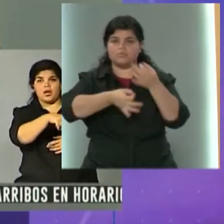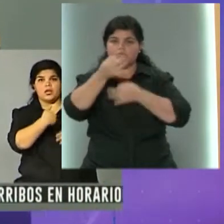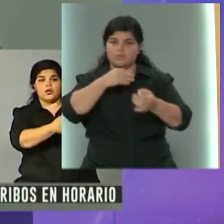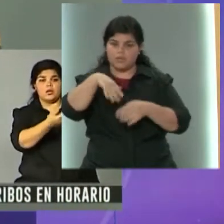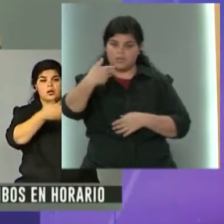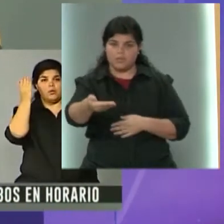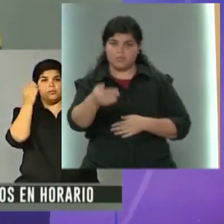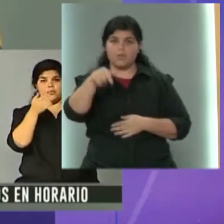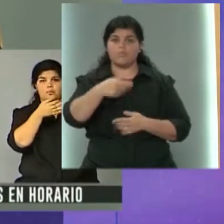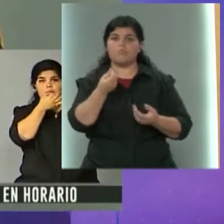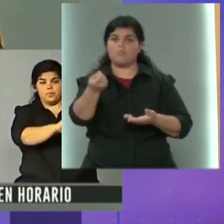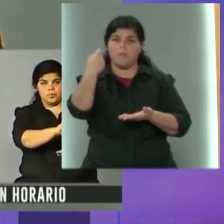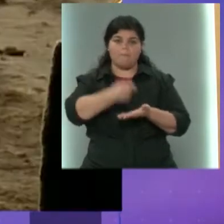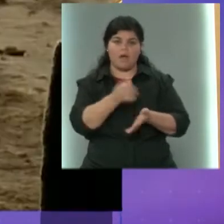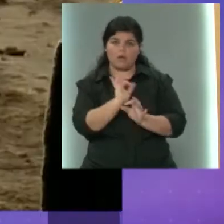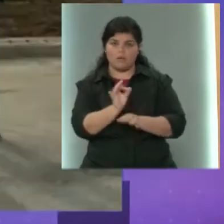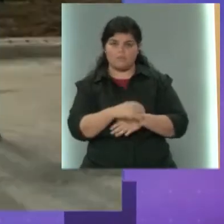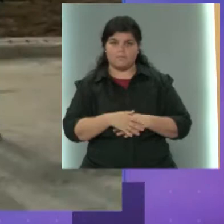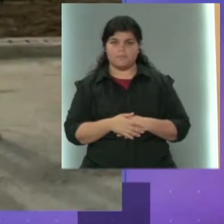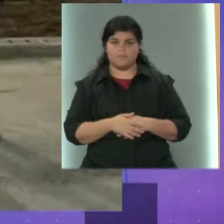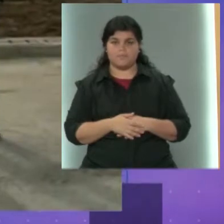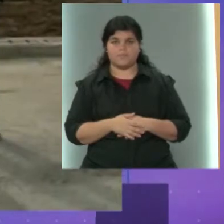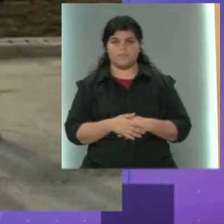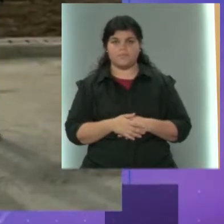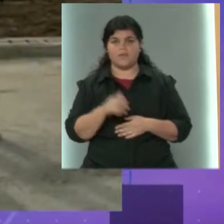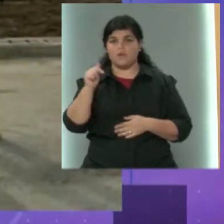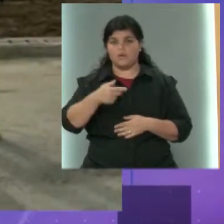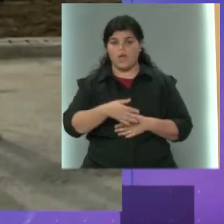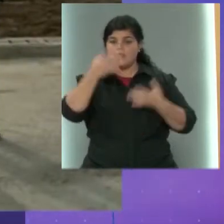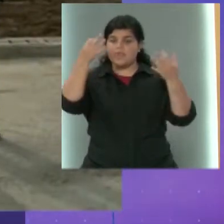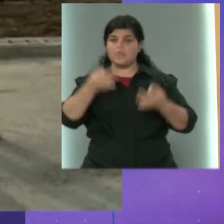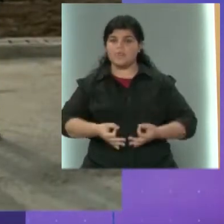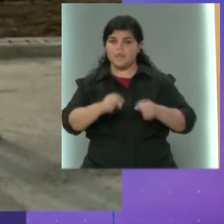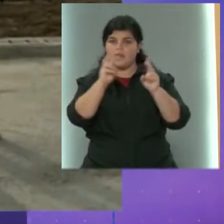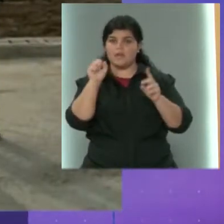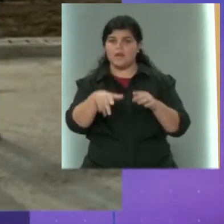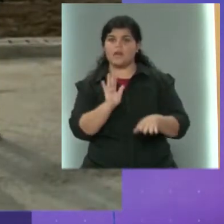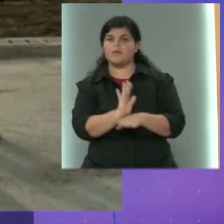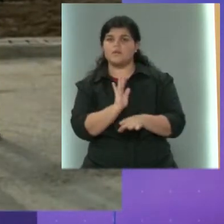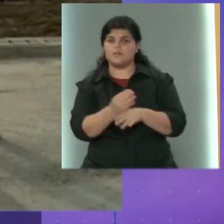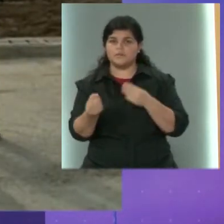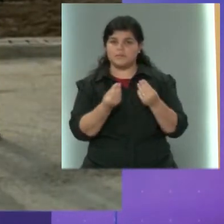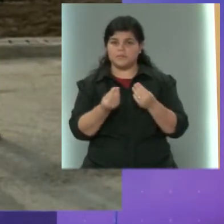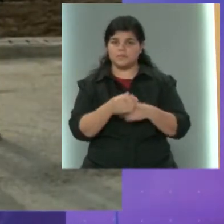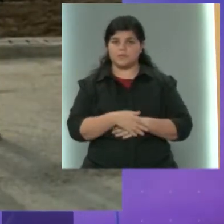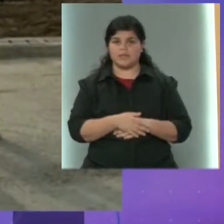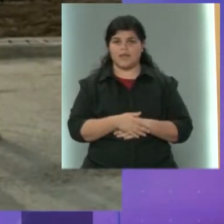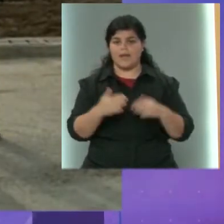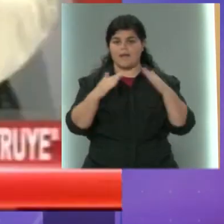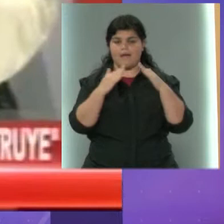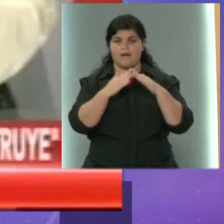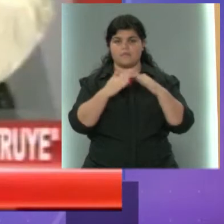por incumplimiento de los pagos. Cuando uno habla de dignidad, un elemento central es la vivienda